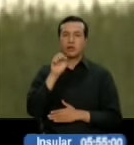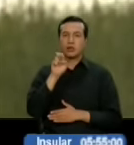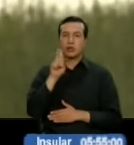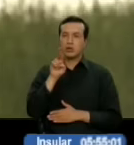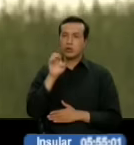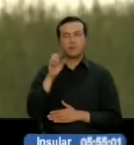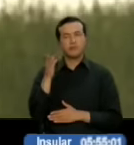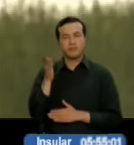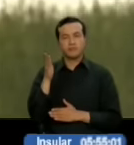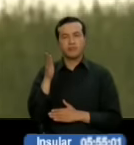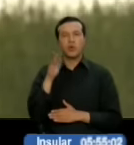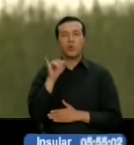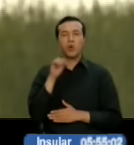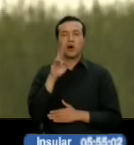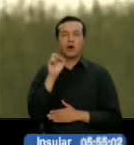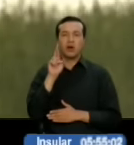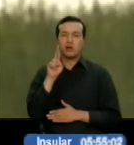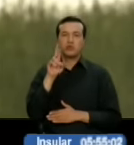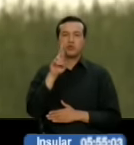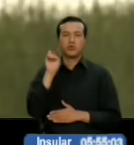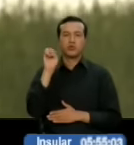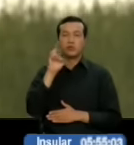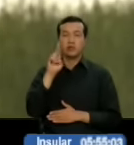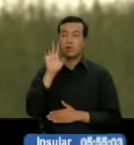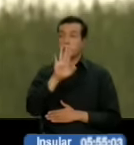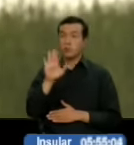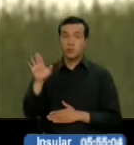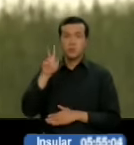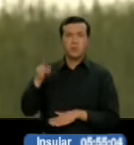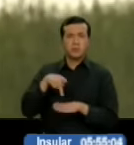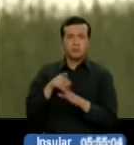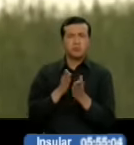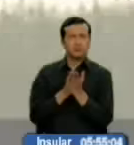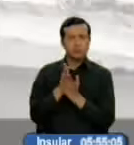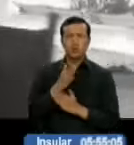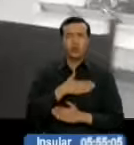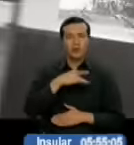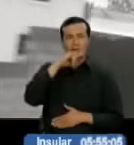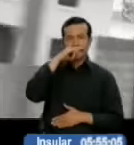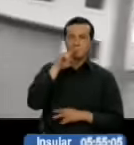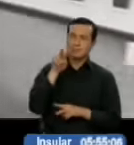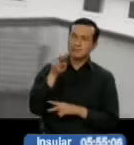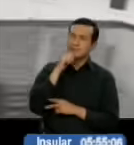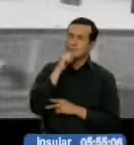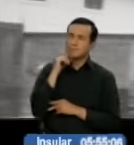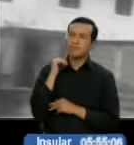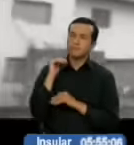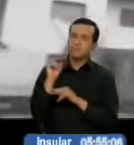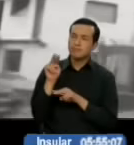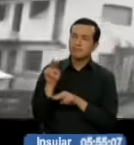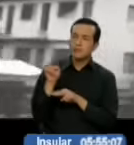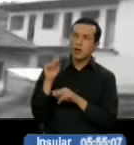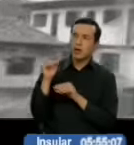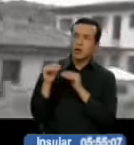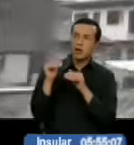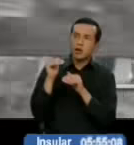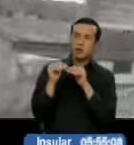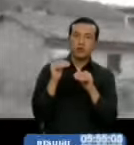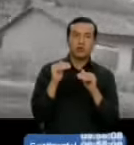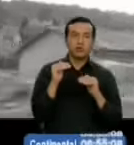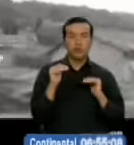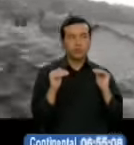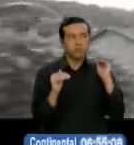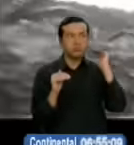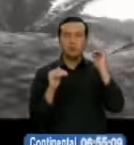ahora con nosotros, Juan Carlos Rosero, corredores que he seguido desde cuando yo era niño Y ahora, pues, si los he superado